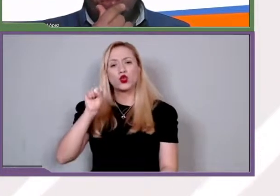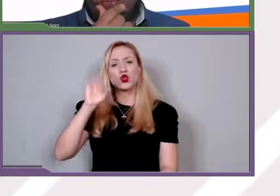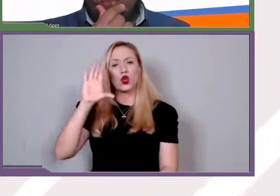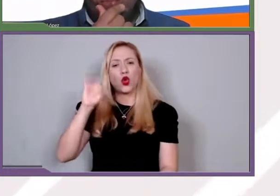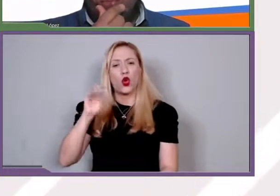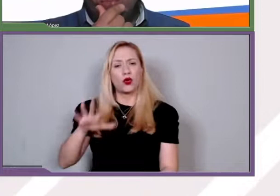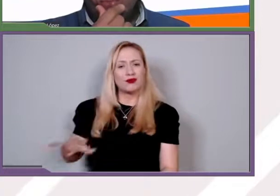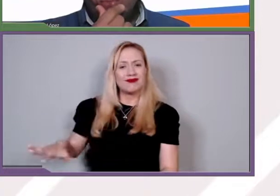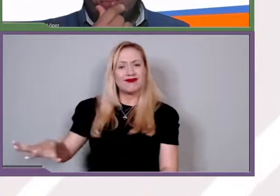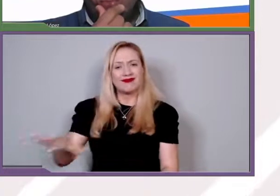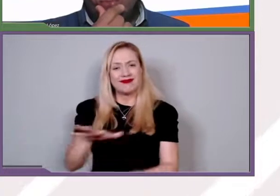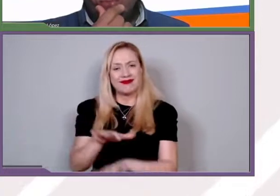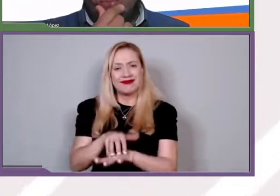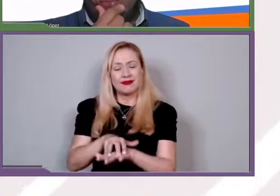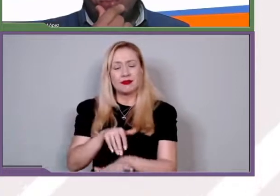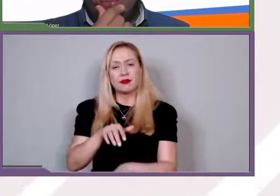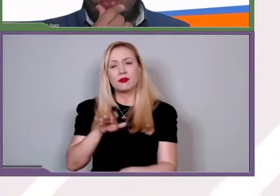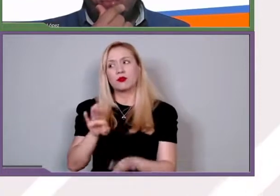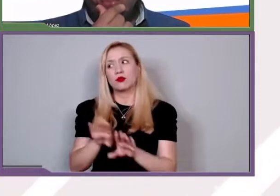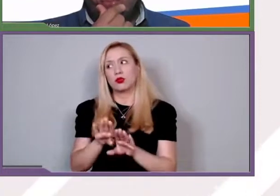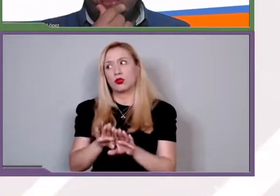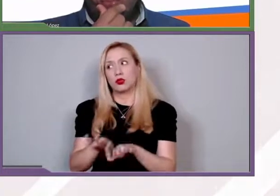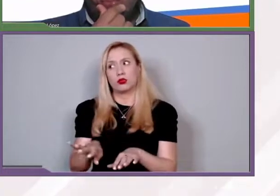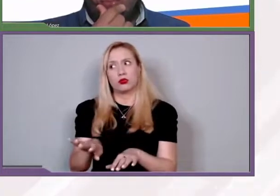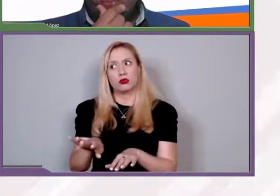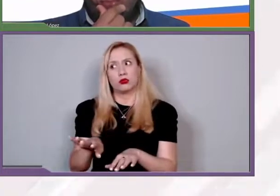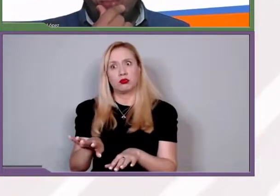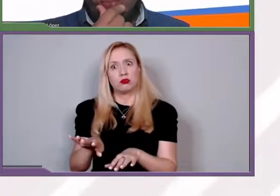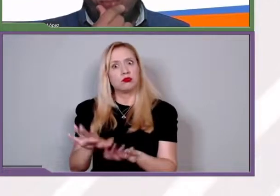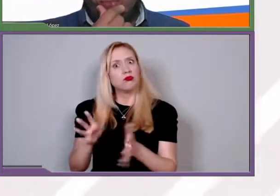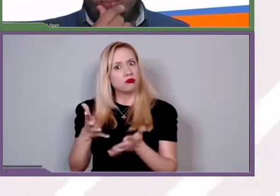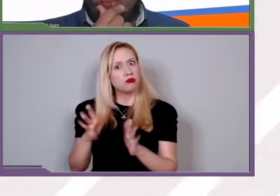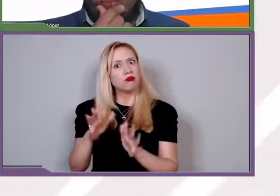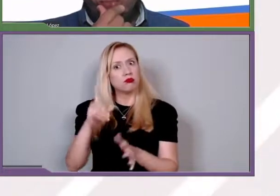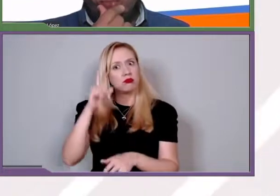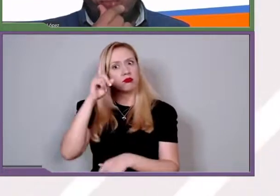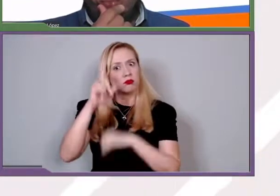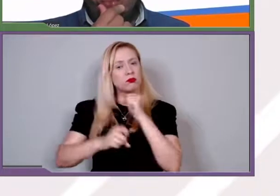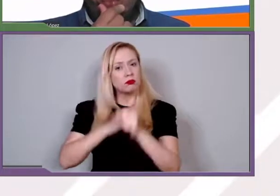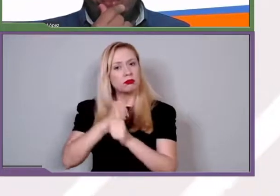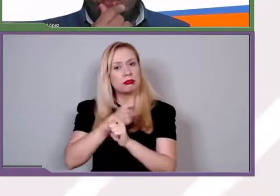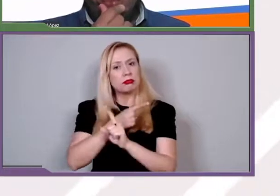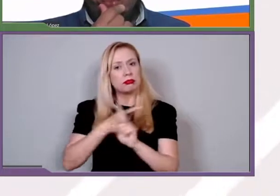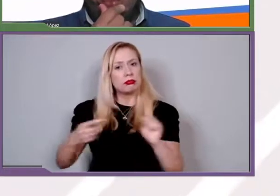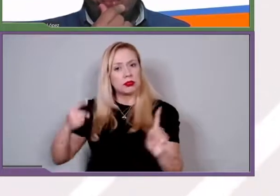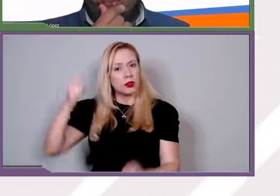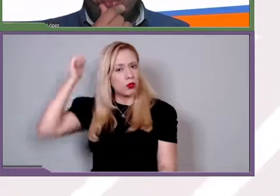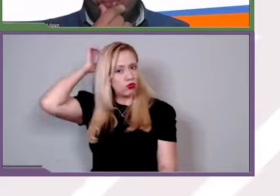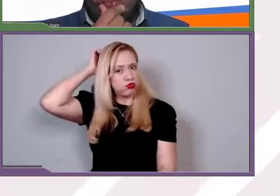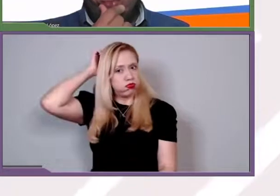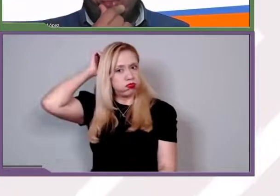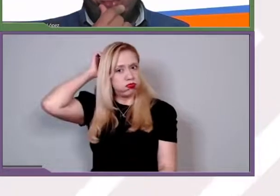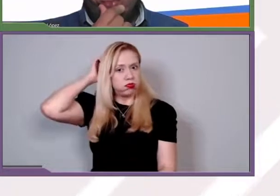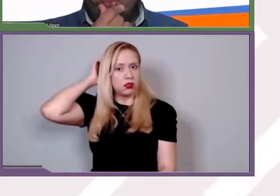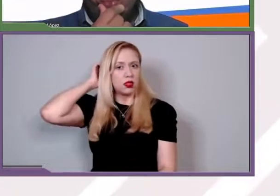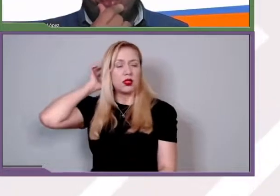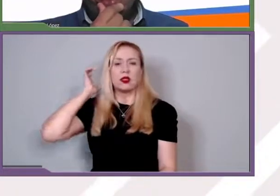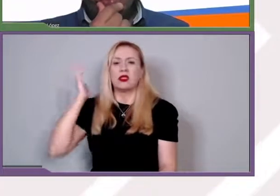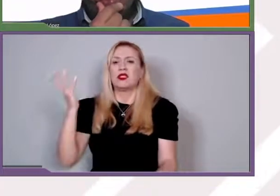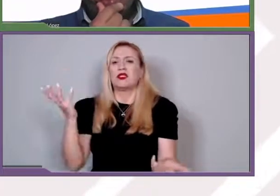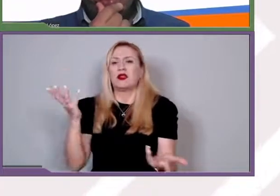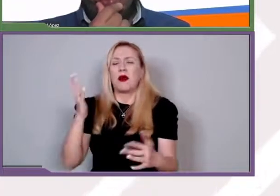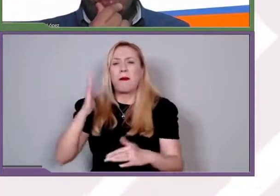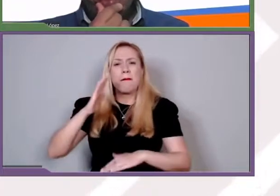pandemia, que ya llevamos pues como 15 meses, ¿verdad? Sí, como 15 meses. Y el del despojo se